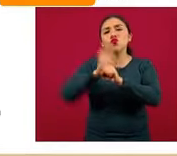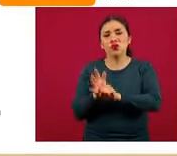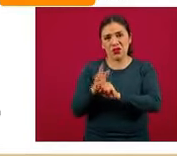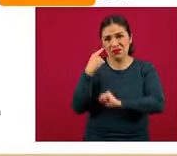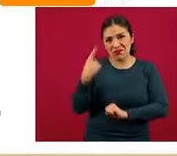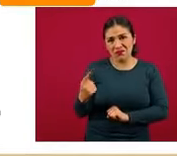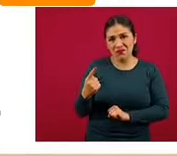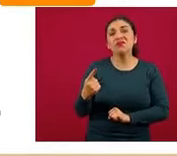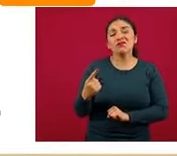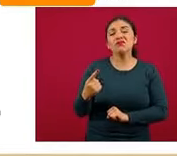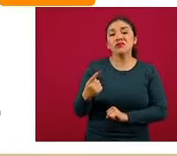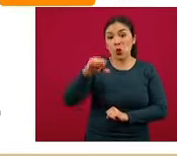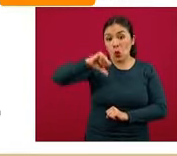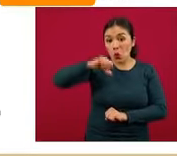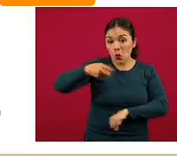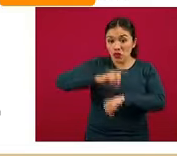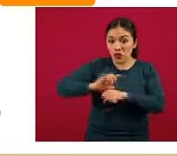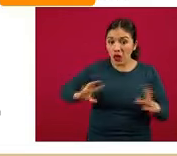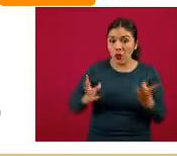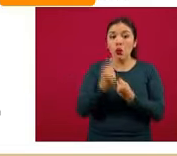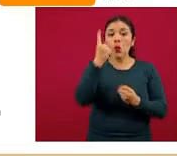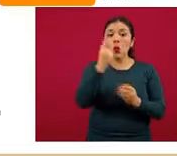COVID-19, que para el día de hoy son